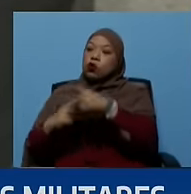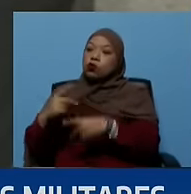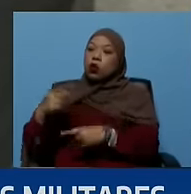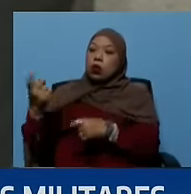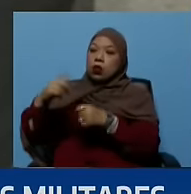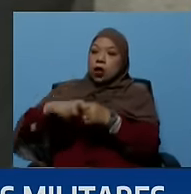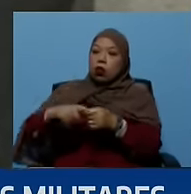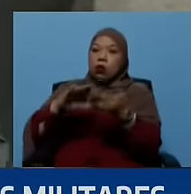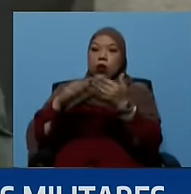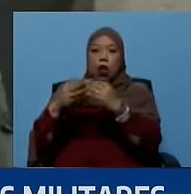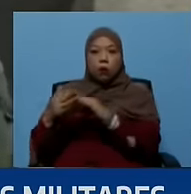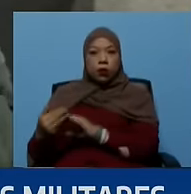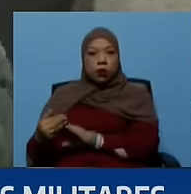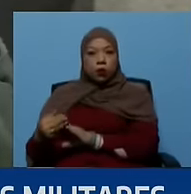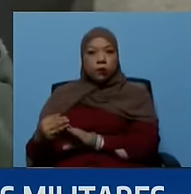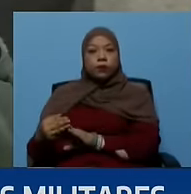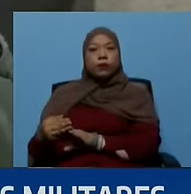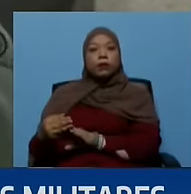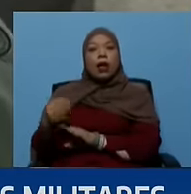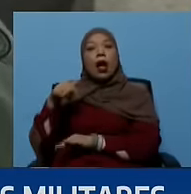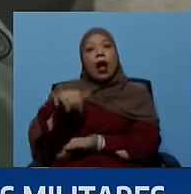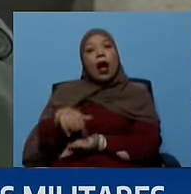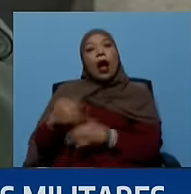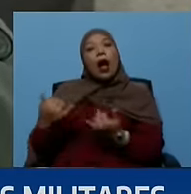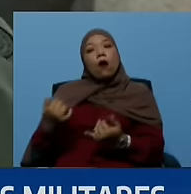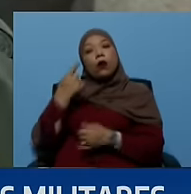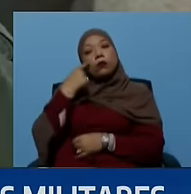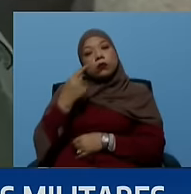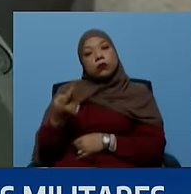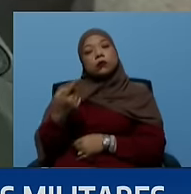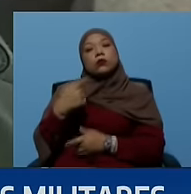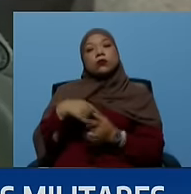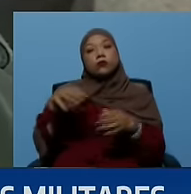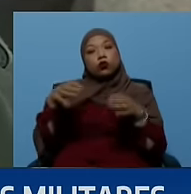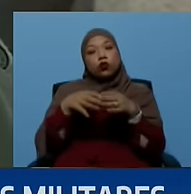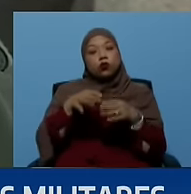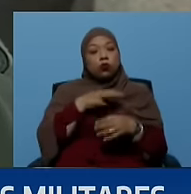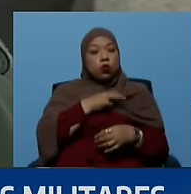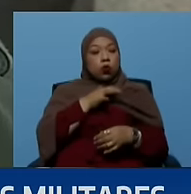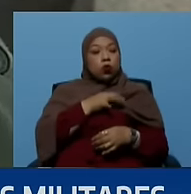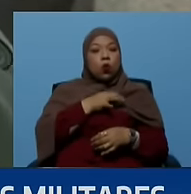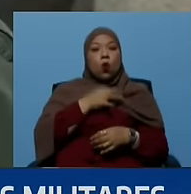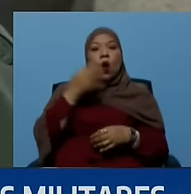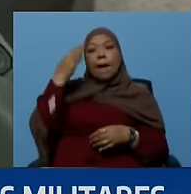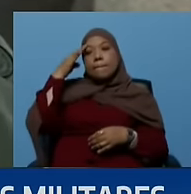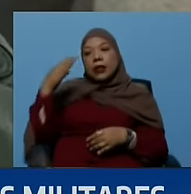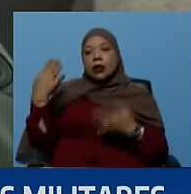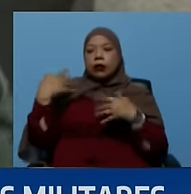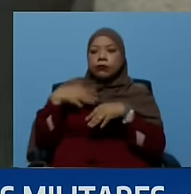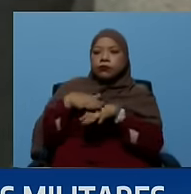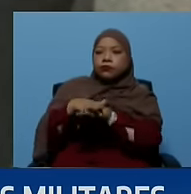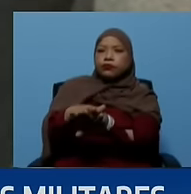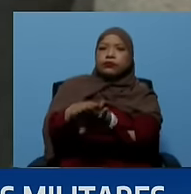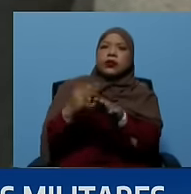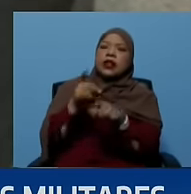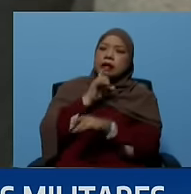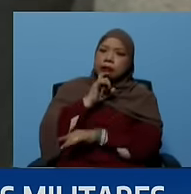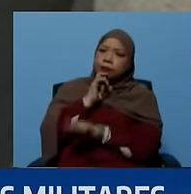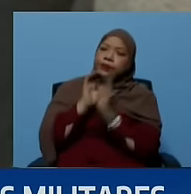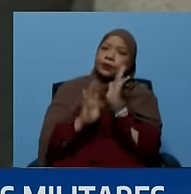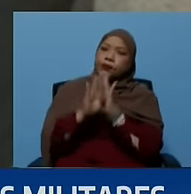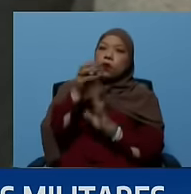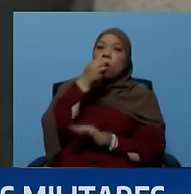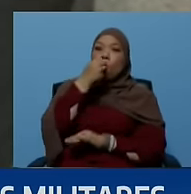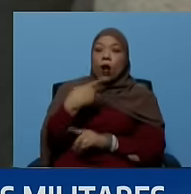local y hoy Bueno nos ponemos vemos este fenómeno de las bricom miles bueno como un como una evolución